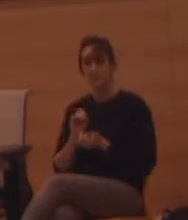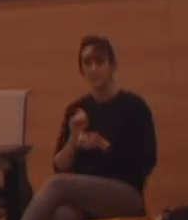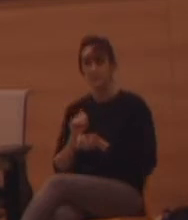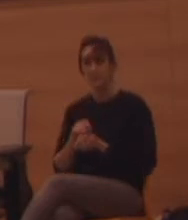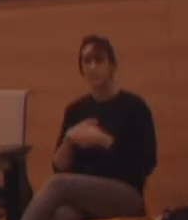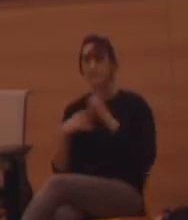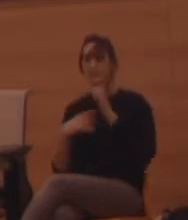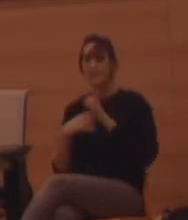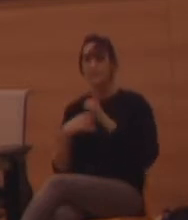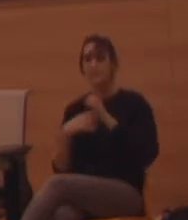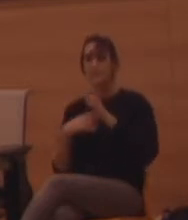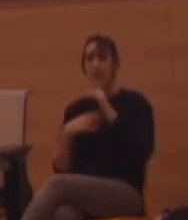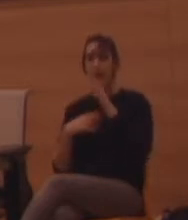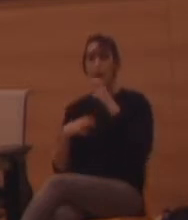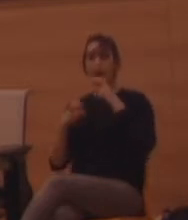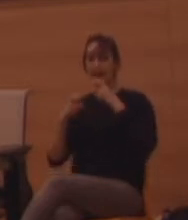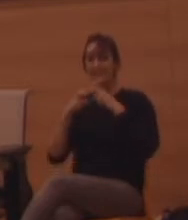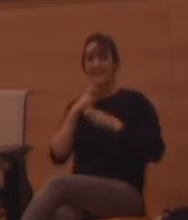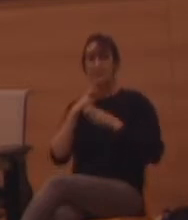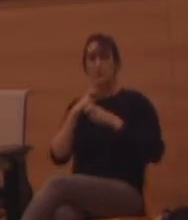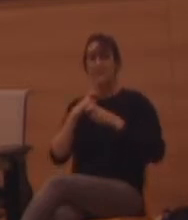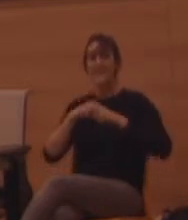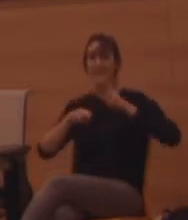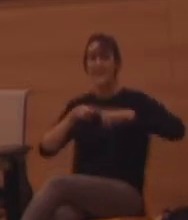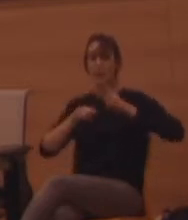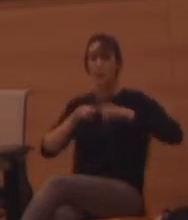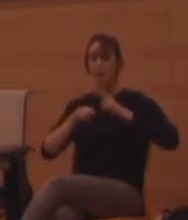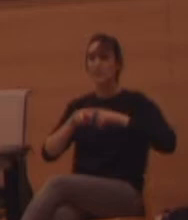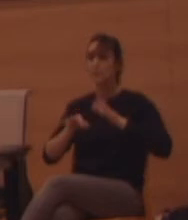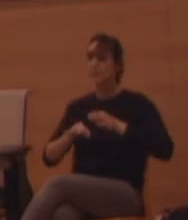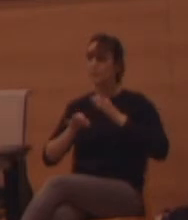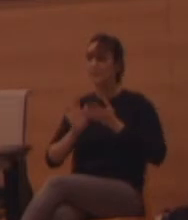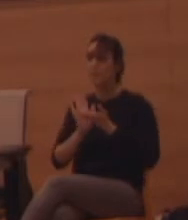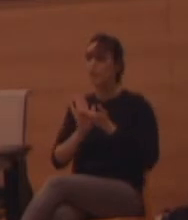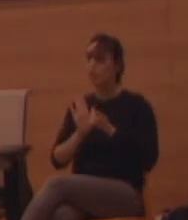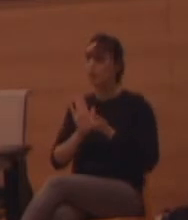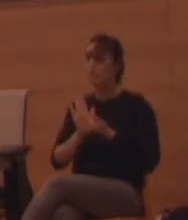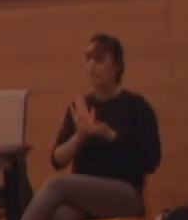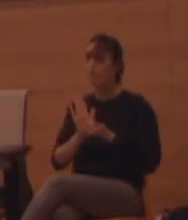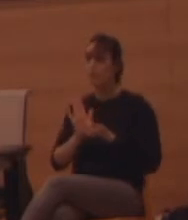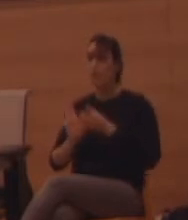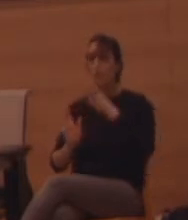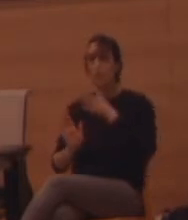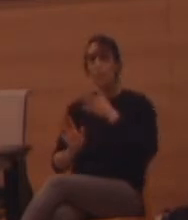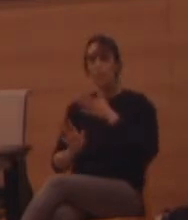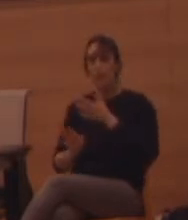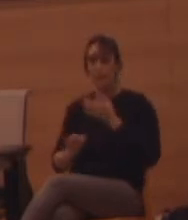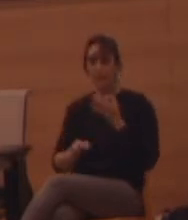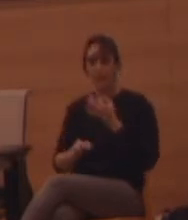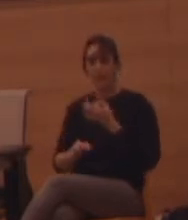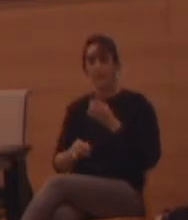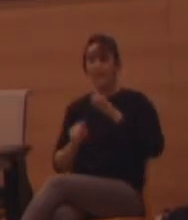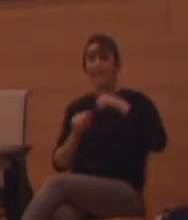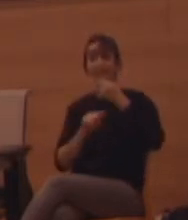Las lesiones están necrosantes, que siempre hay que quitarlas porque va a aumentar la lesión. Y después están las